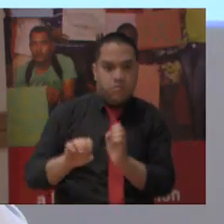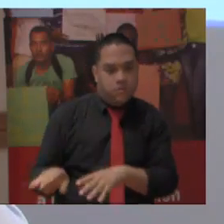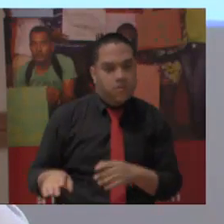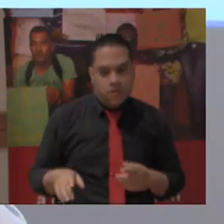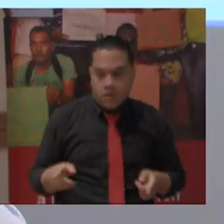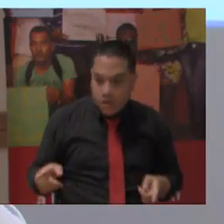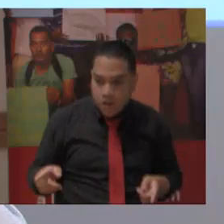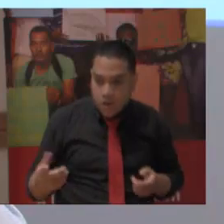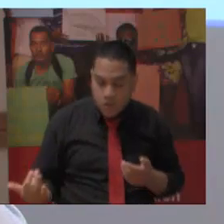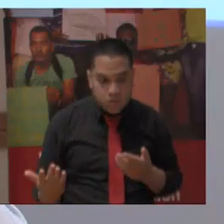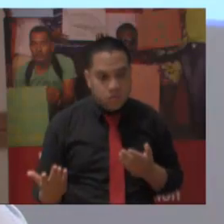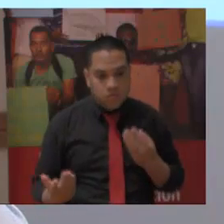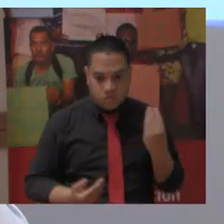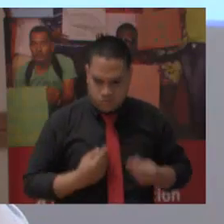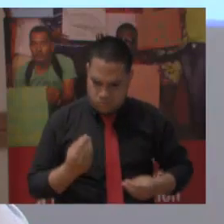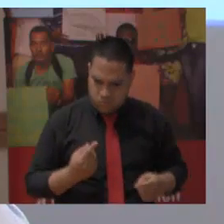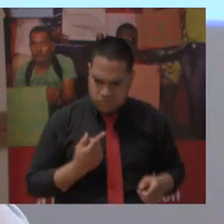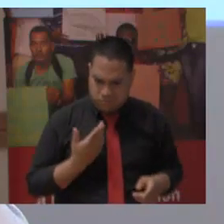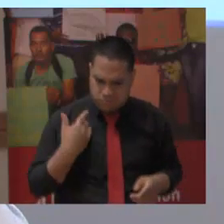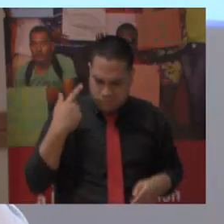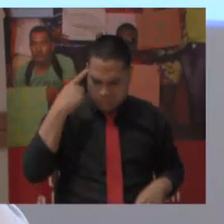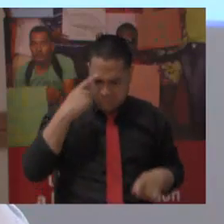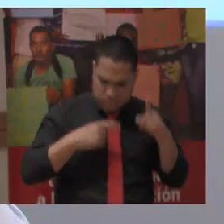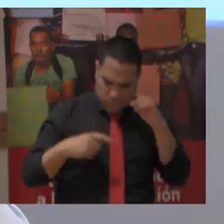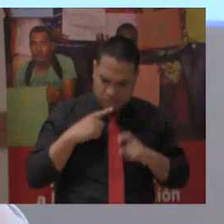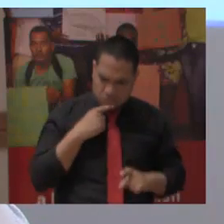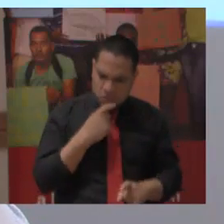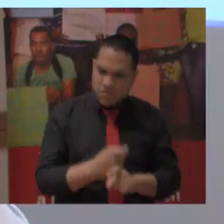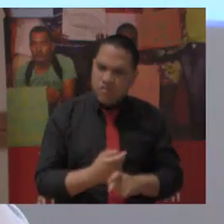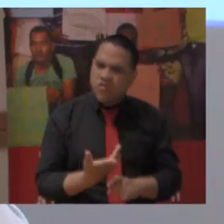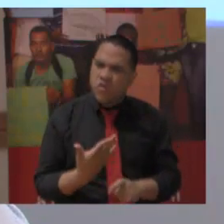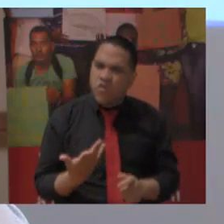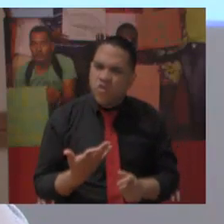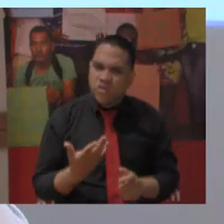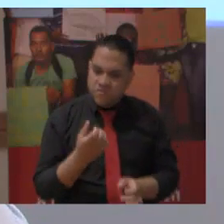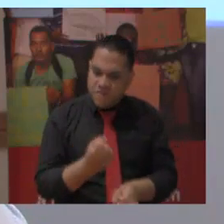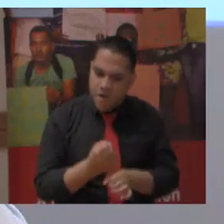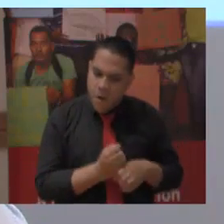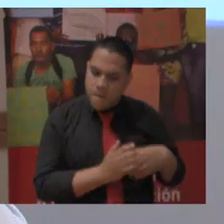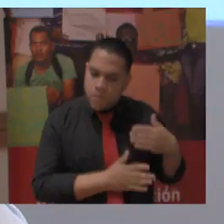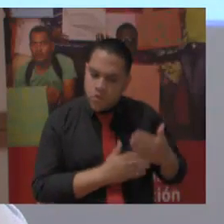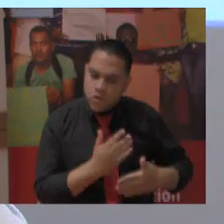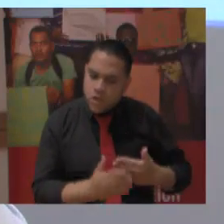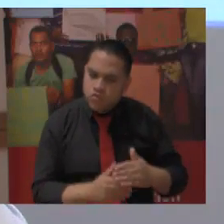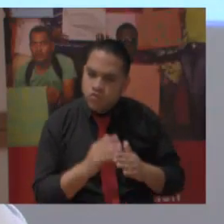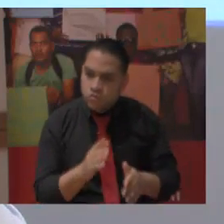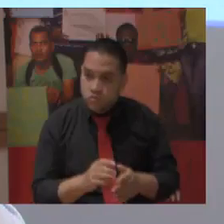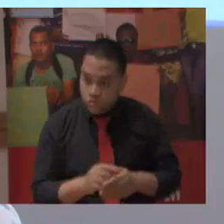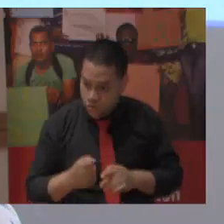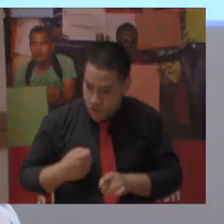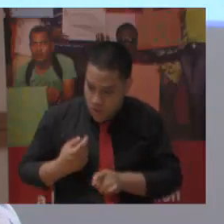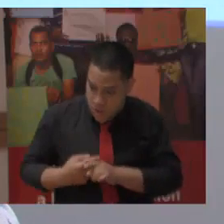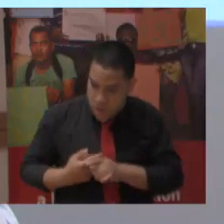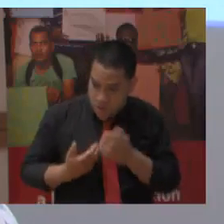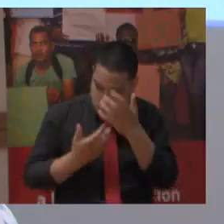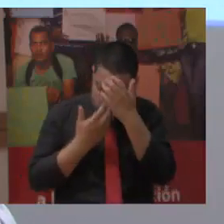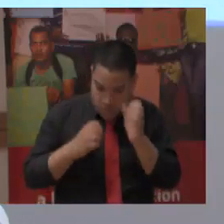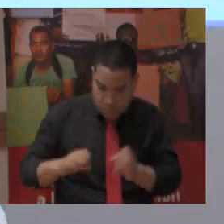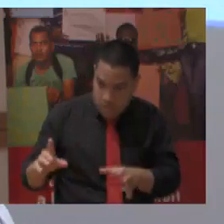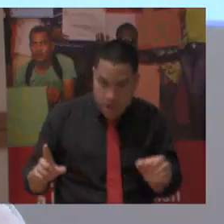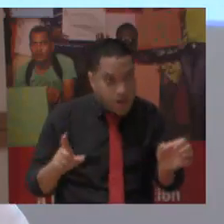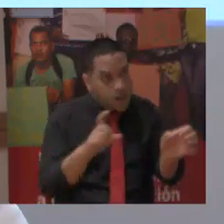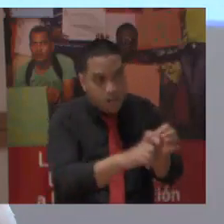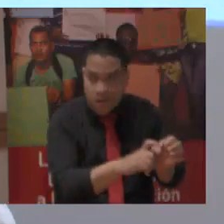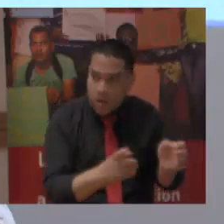fue muy difícil, cuando primero fui a trabajar en el proceso de reintegración. Como teóricamente, pues